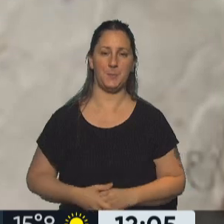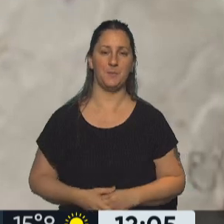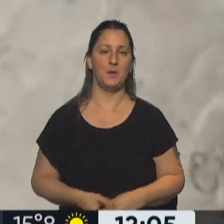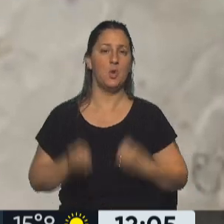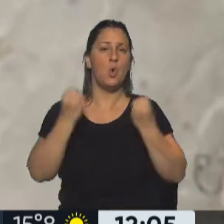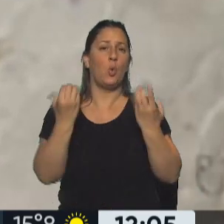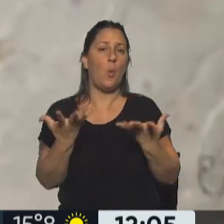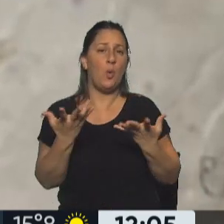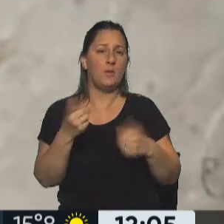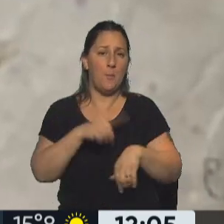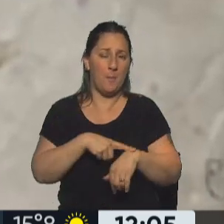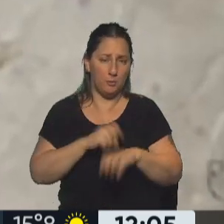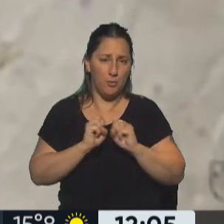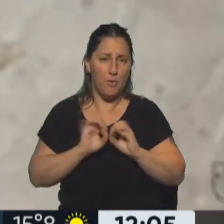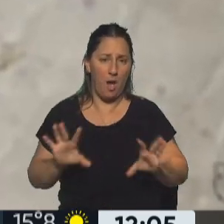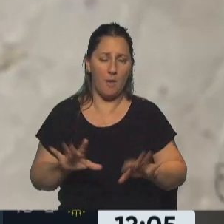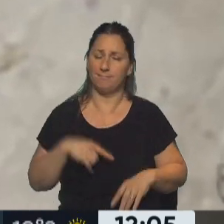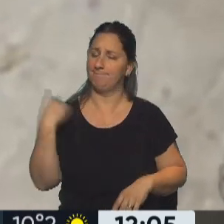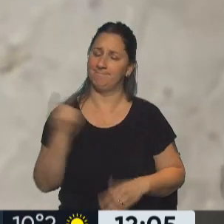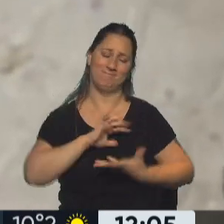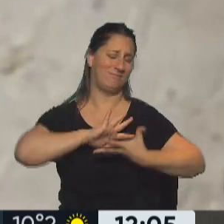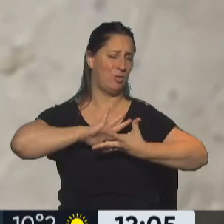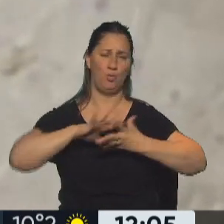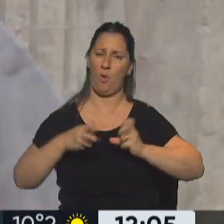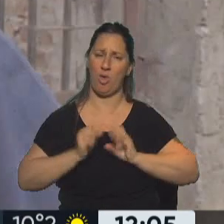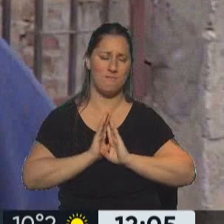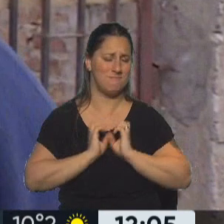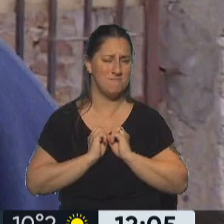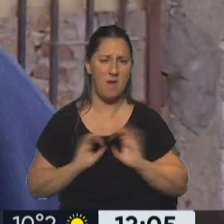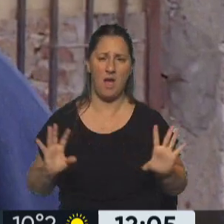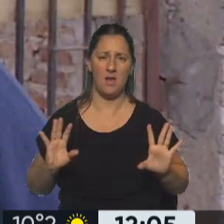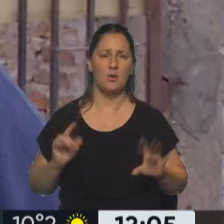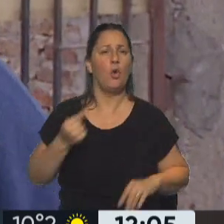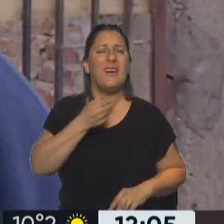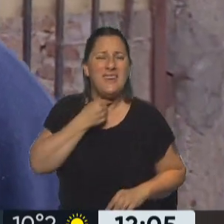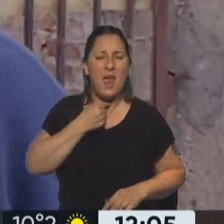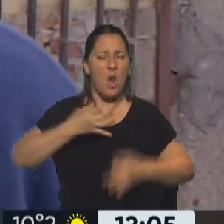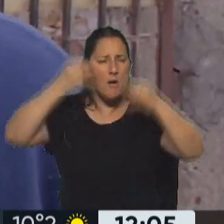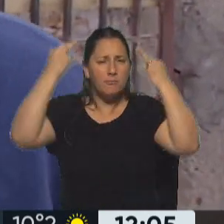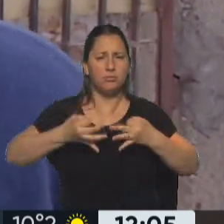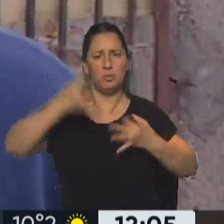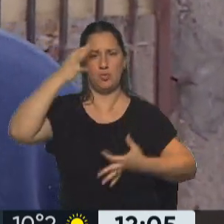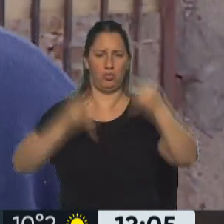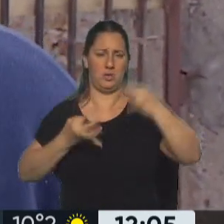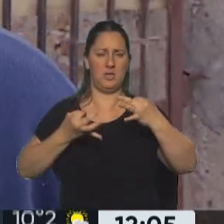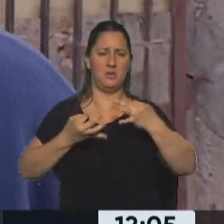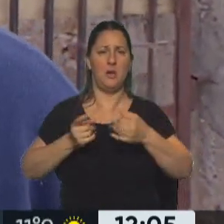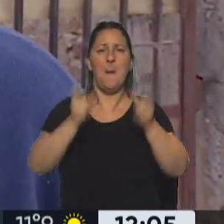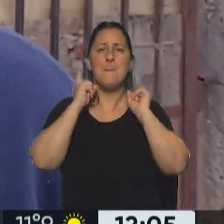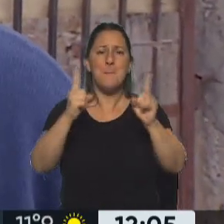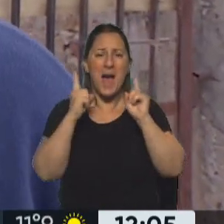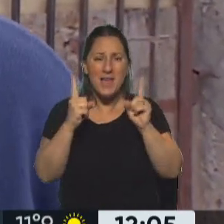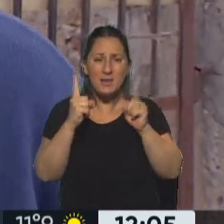¿Cómo están en este momento? Tremendo. Destruido. Lo que quiere justicia. Se hagan cargo los maestros